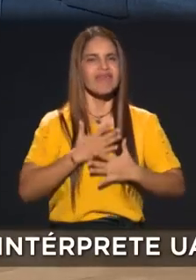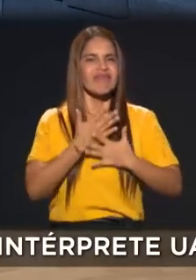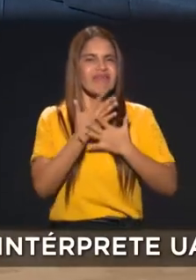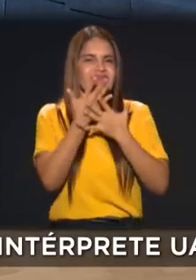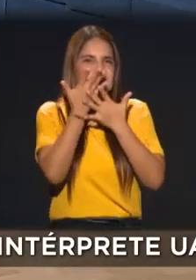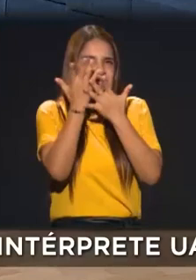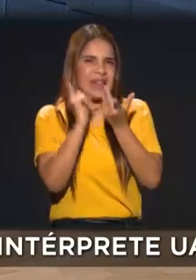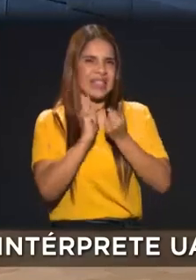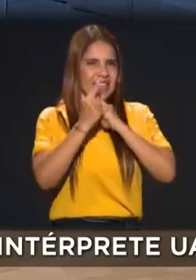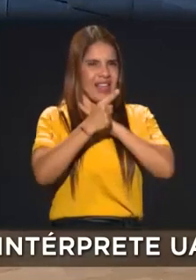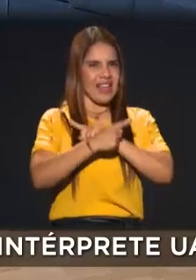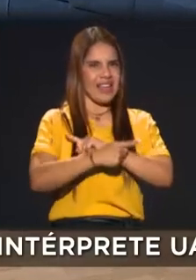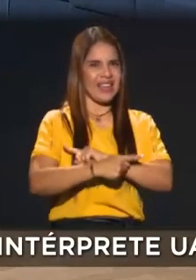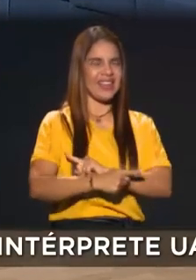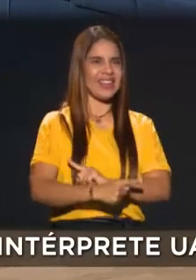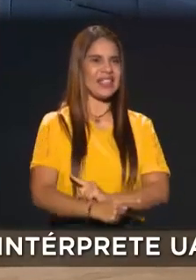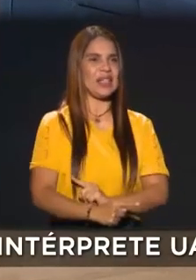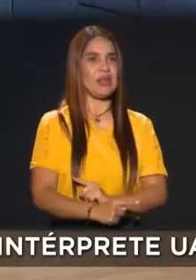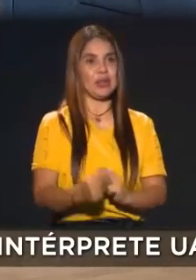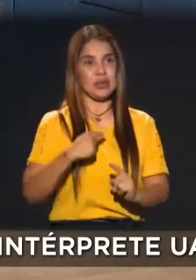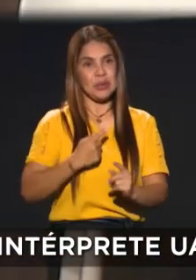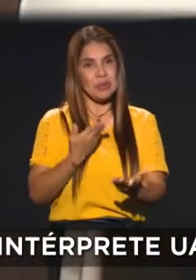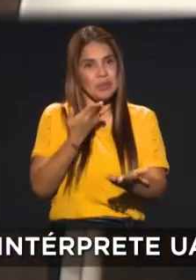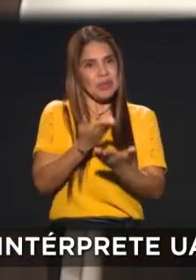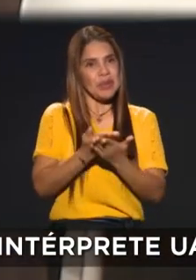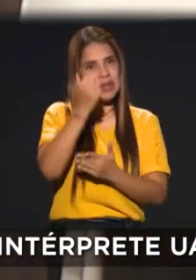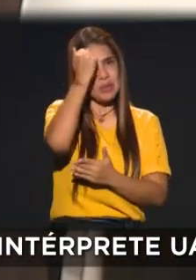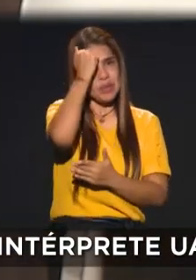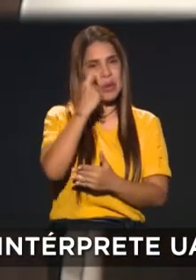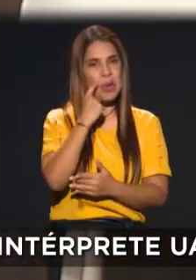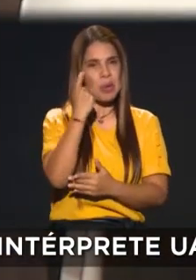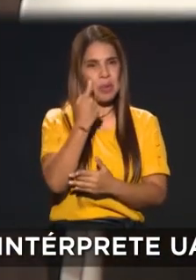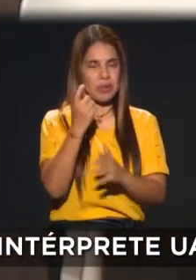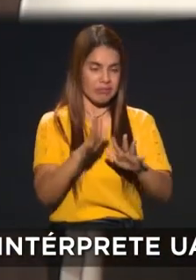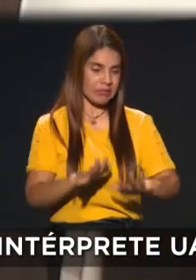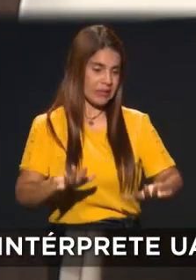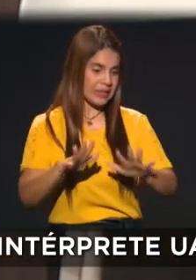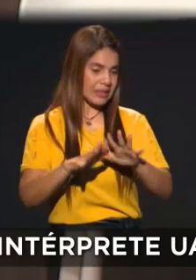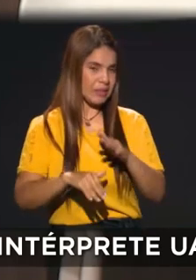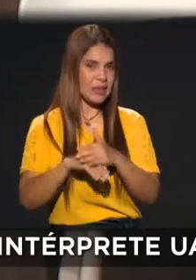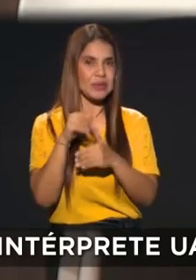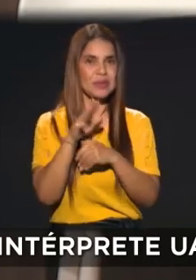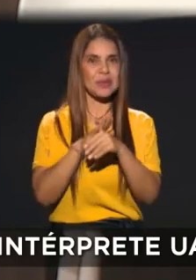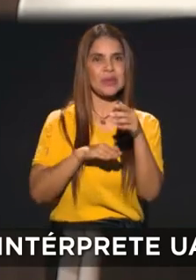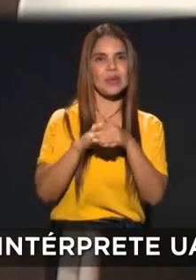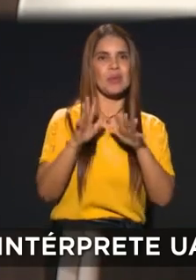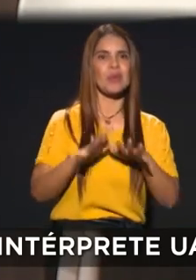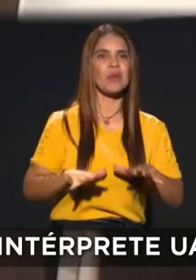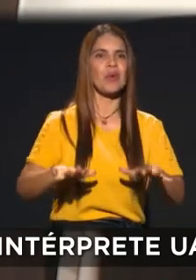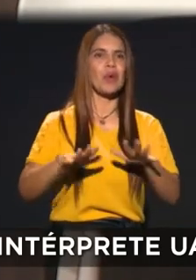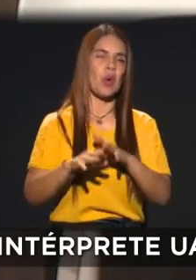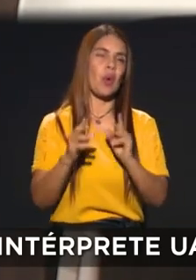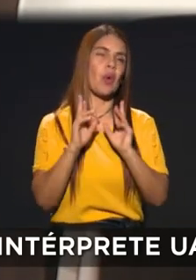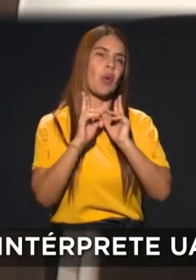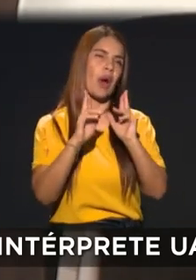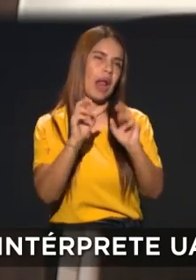renovarse? Listo. Entonces, bueno, le quiero proponer a los docentes que busquen un espacio cómodo, si es posible que lo hagan en las